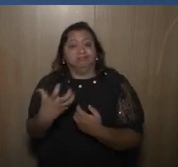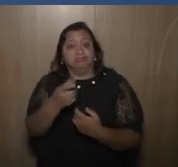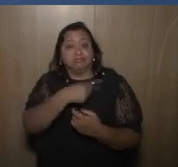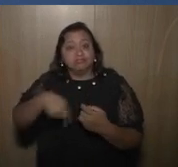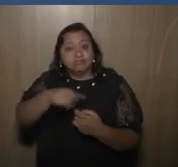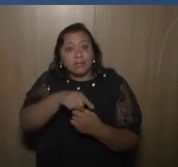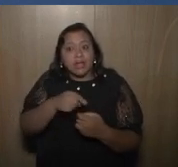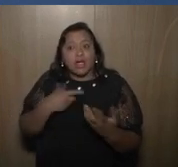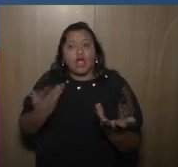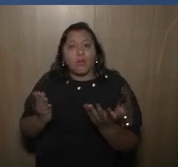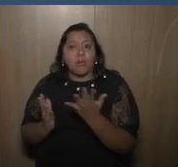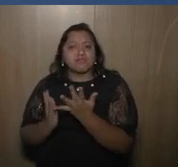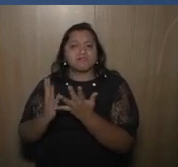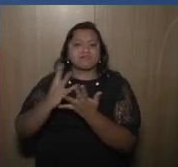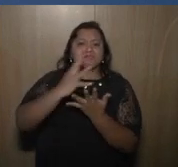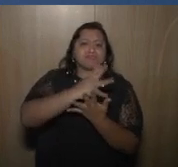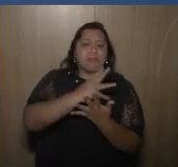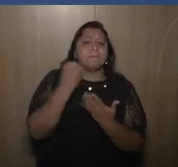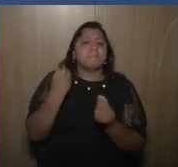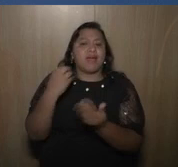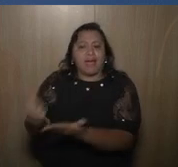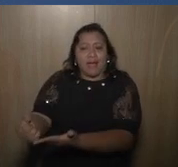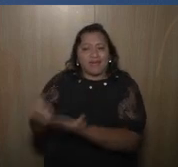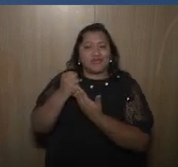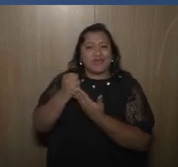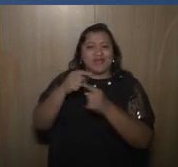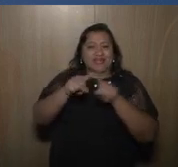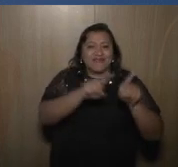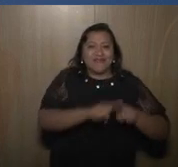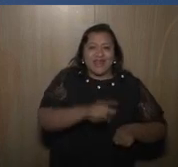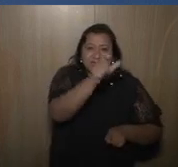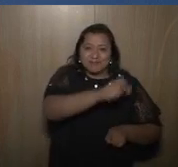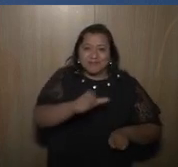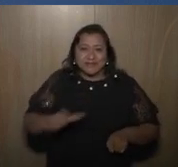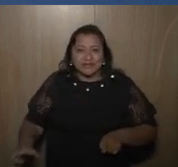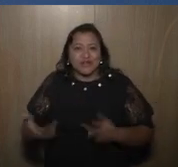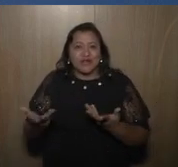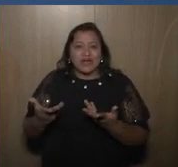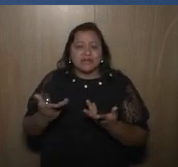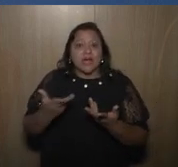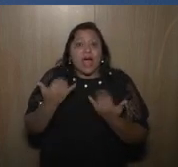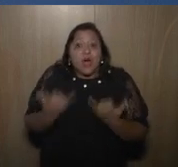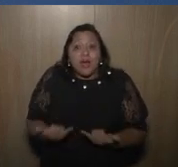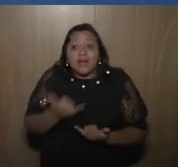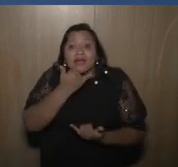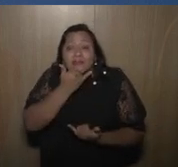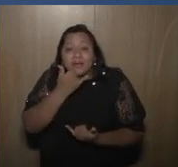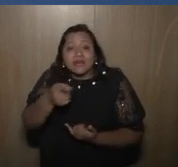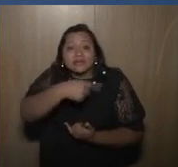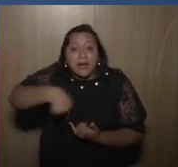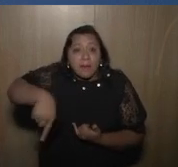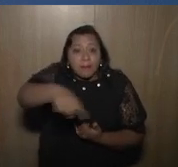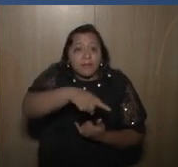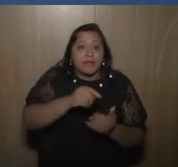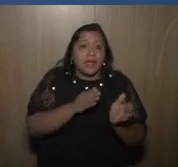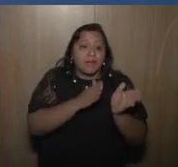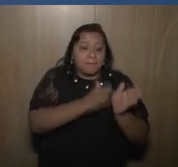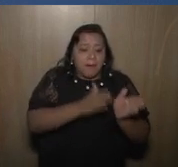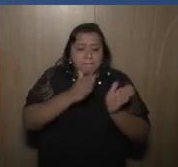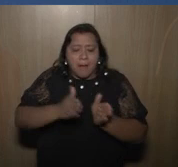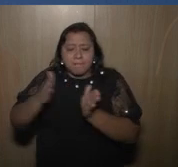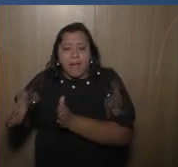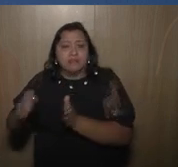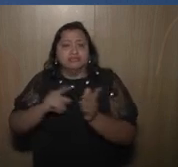permitir la interfase para ayudar a los actores de cara a lo que está sucediendo en cada una de las etapas del